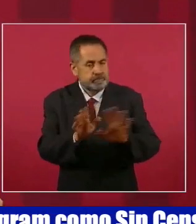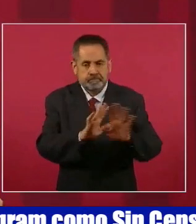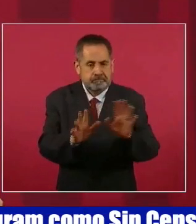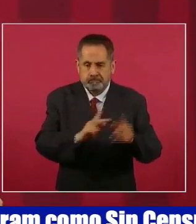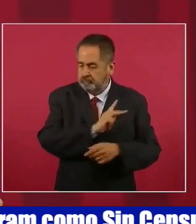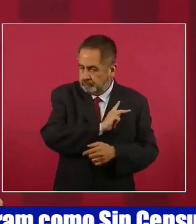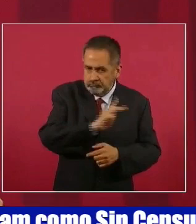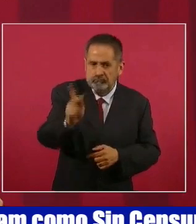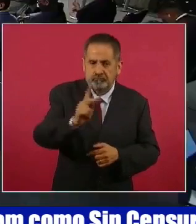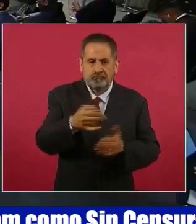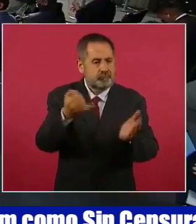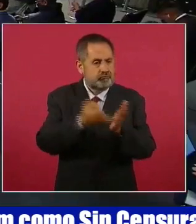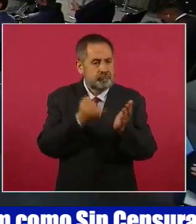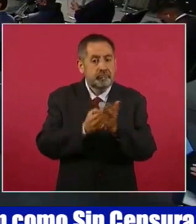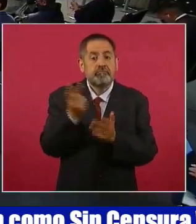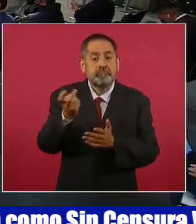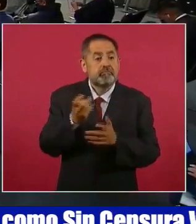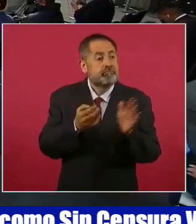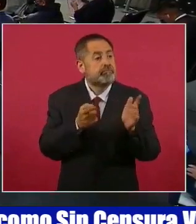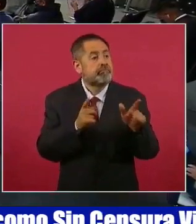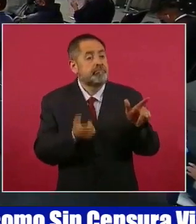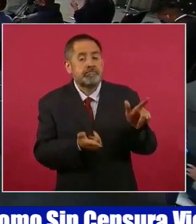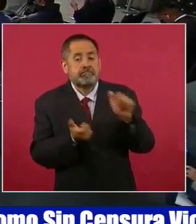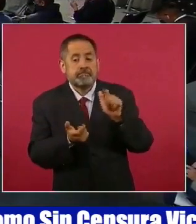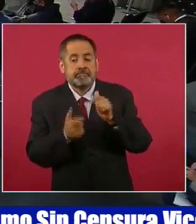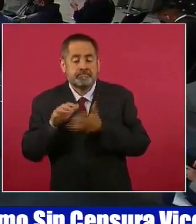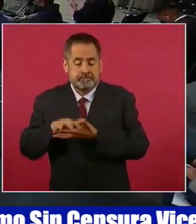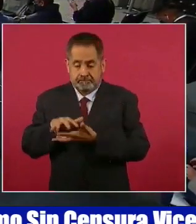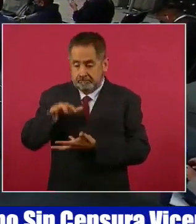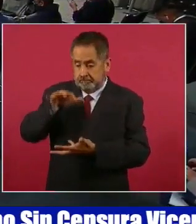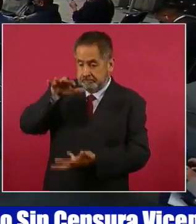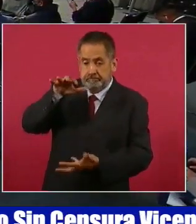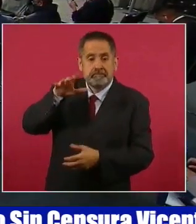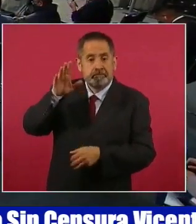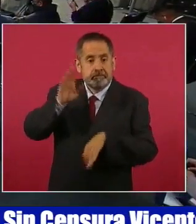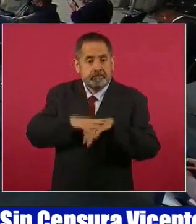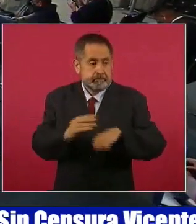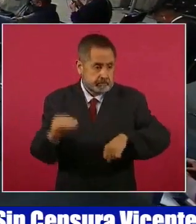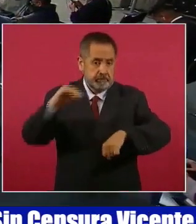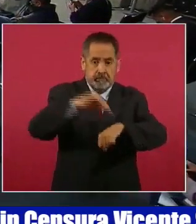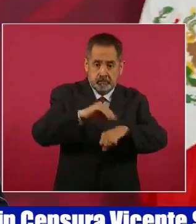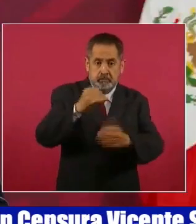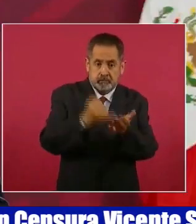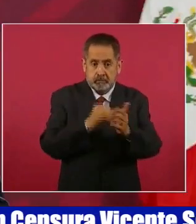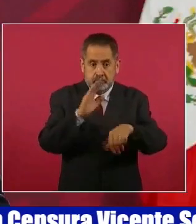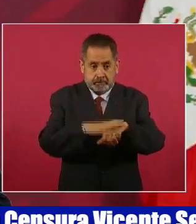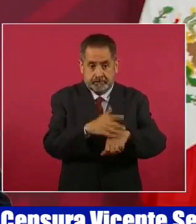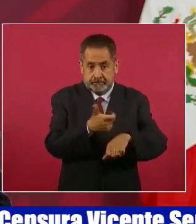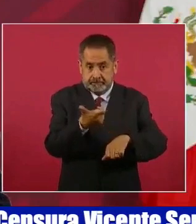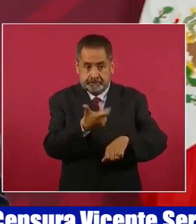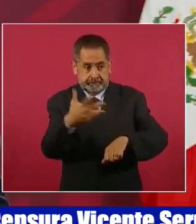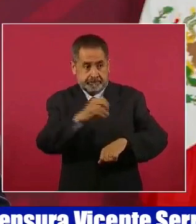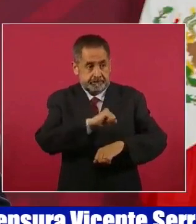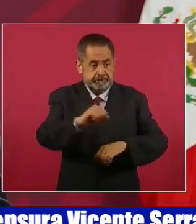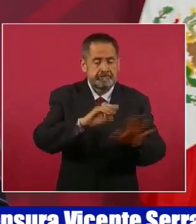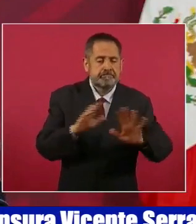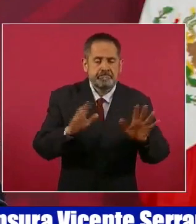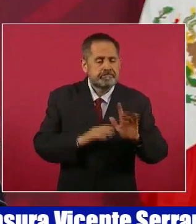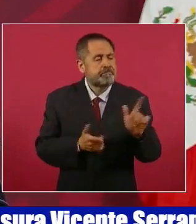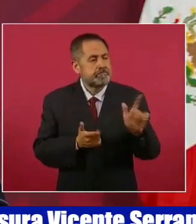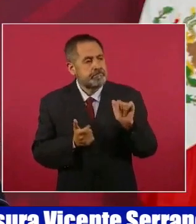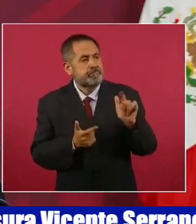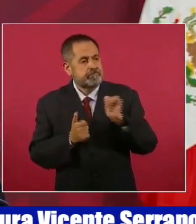elementos, de los cuales casi la mitad eran administrativos, cuando hoy la Guardia Nacional tiene 110 mil elementos